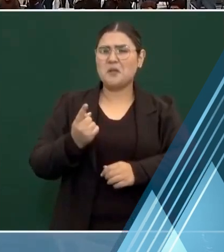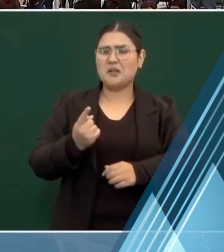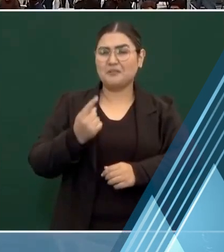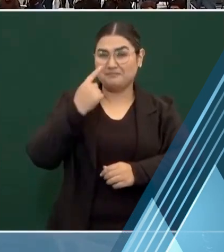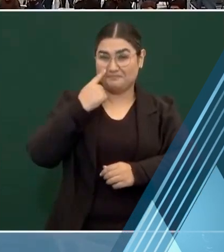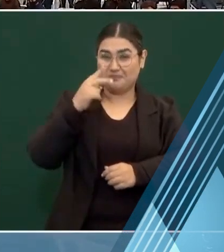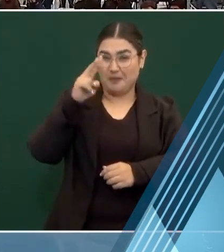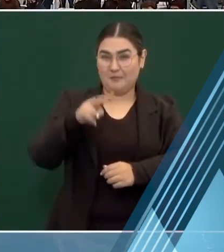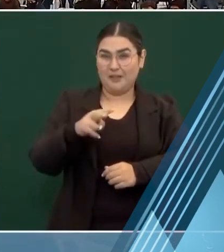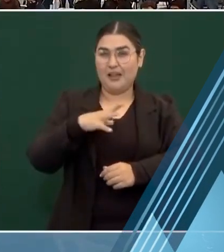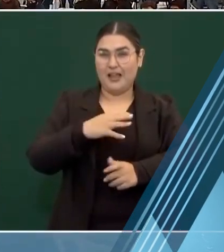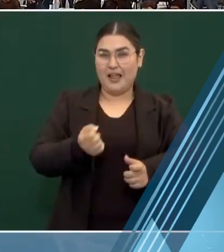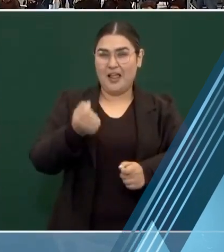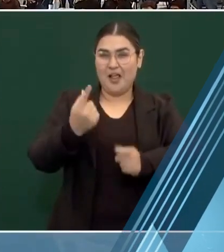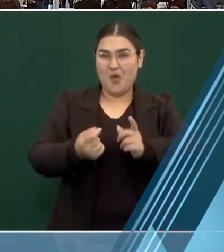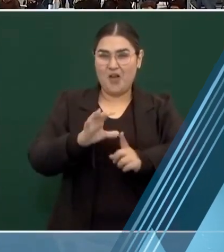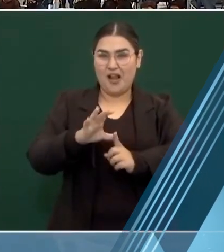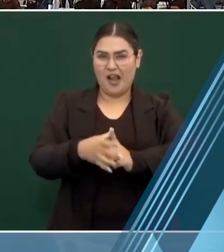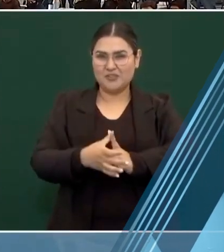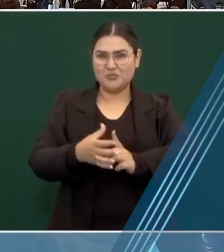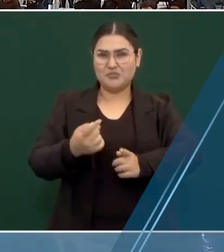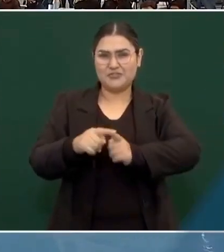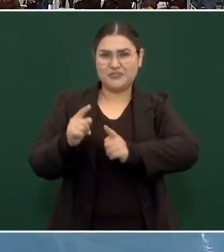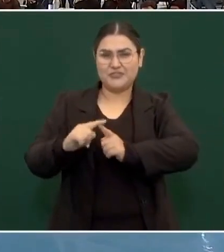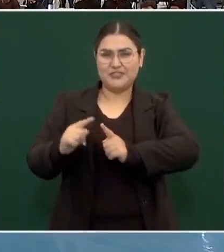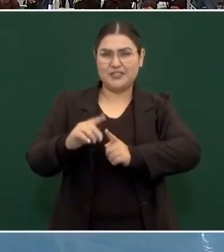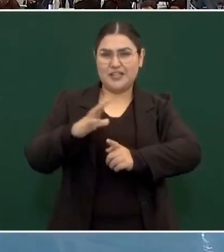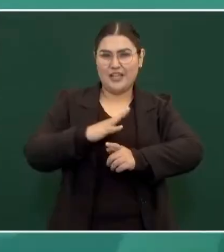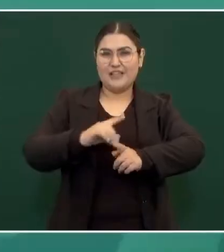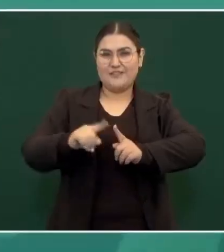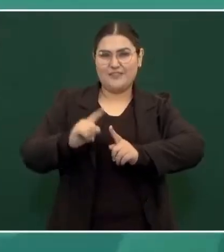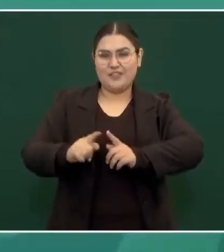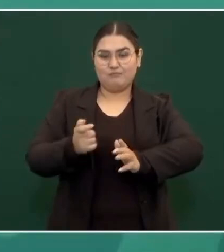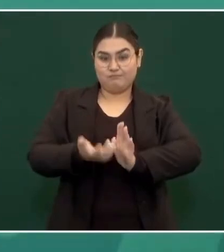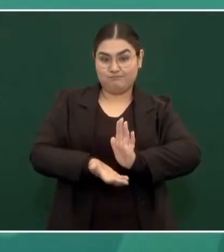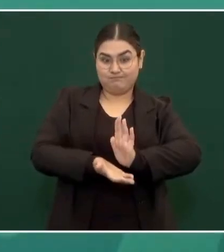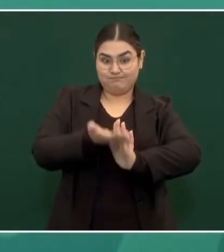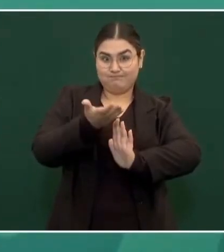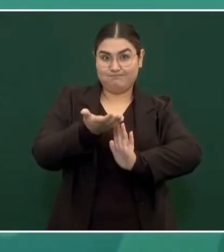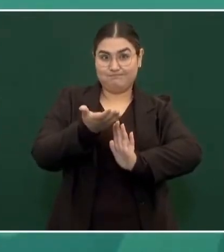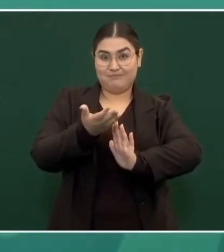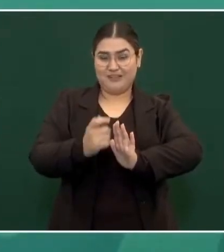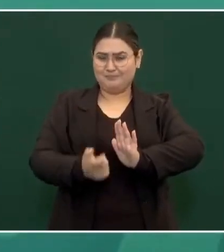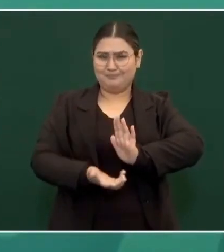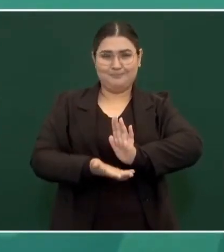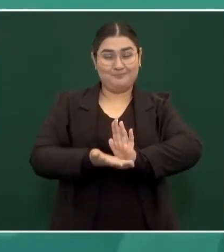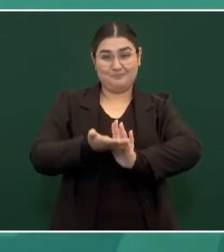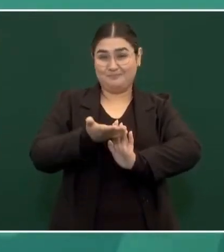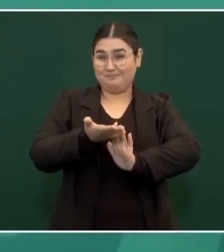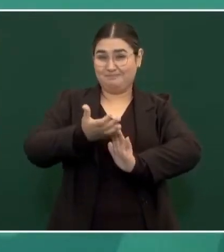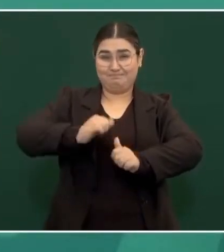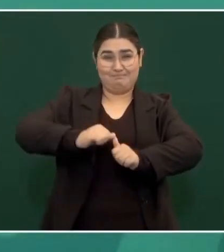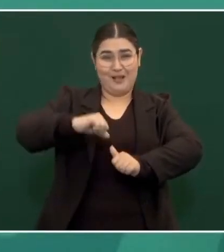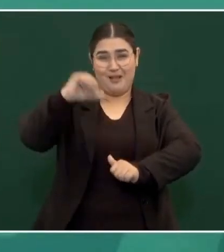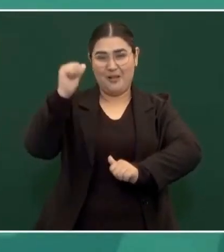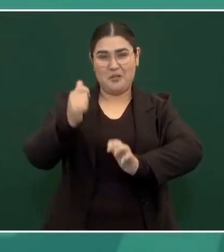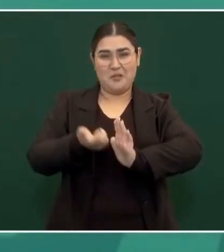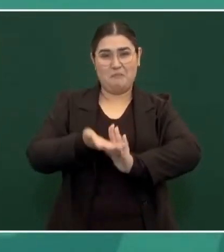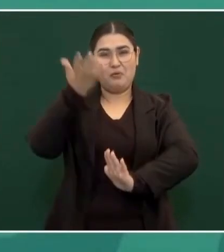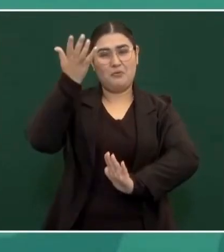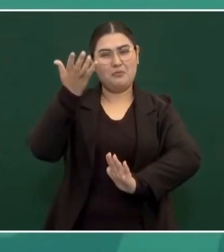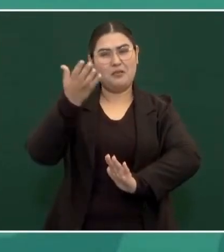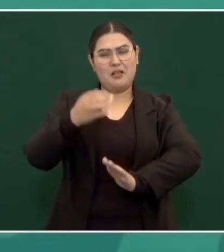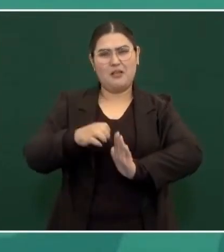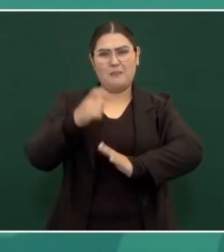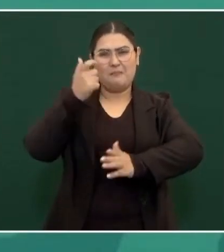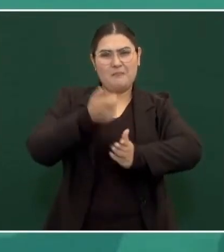en algunos casos hubieron incrementos altísimos al pago de peaje